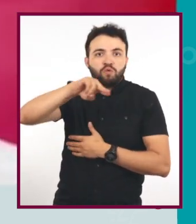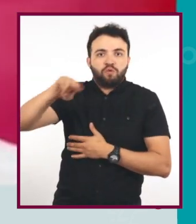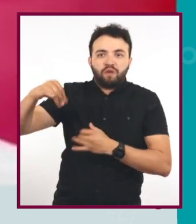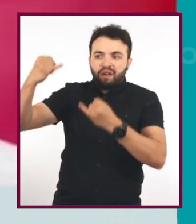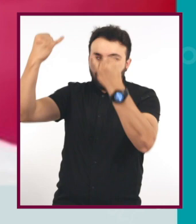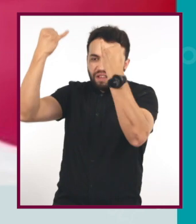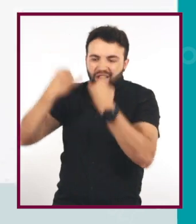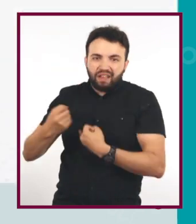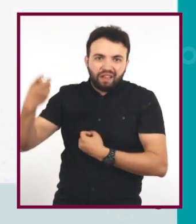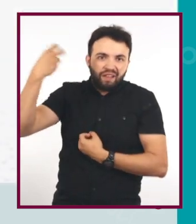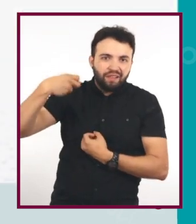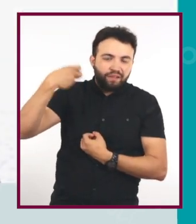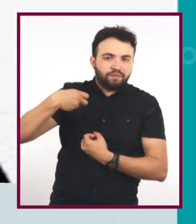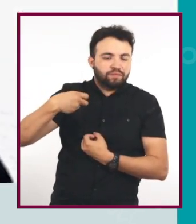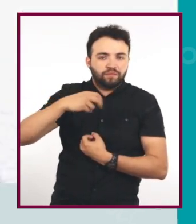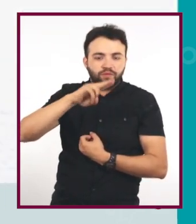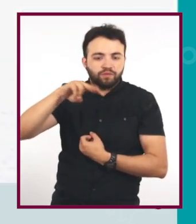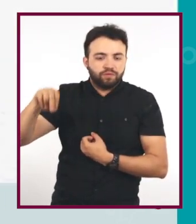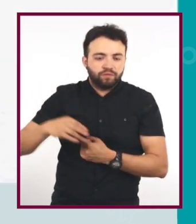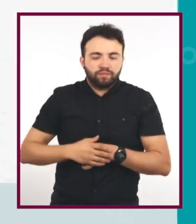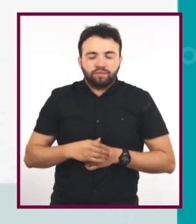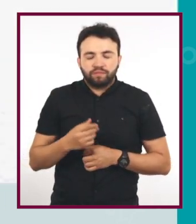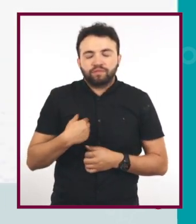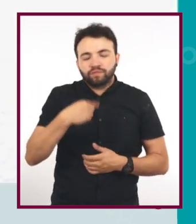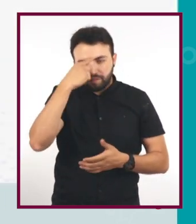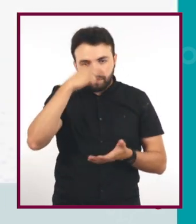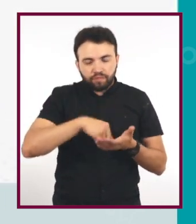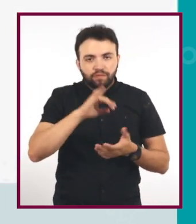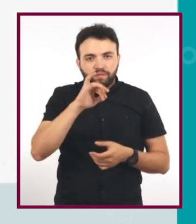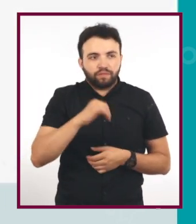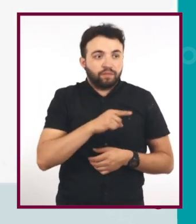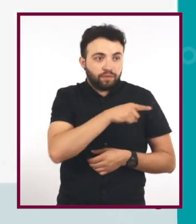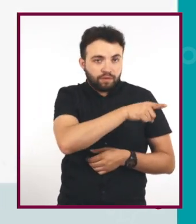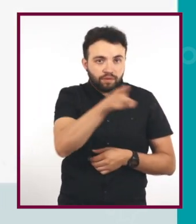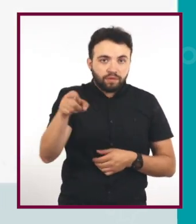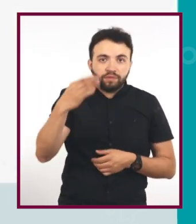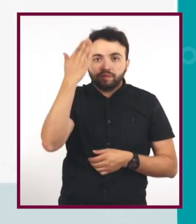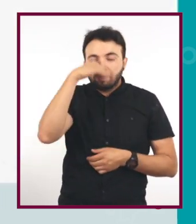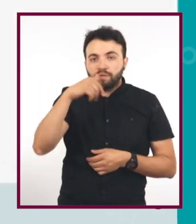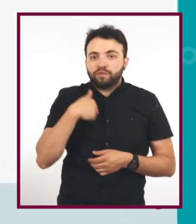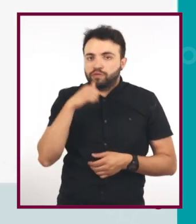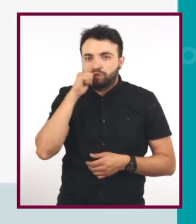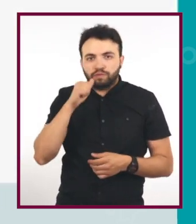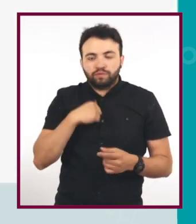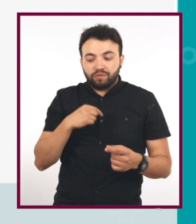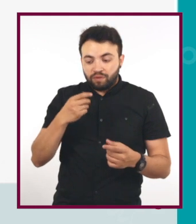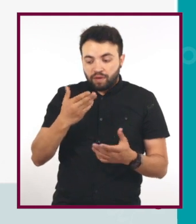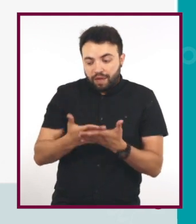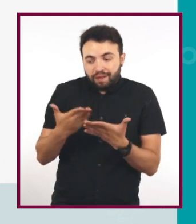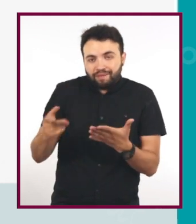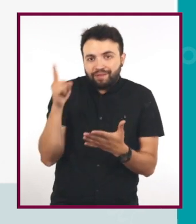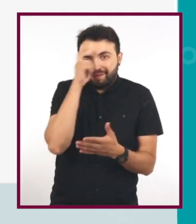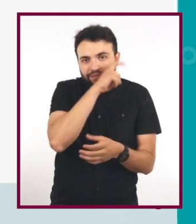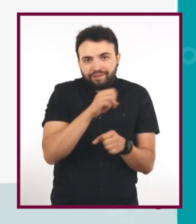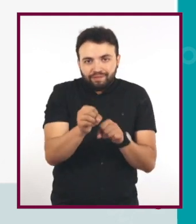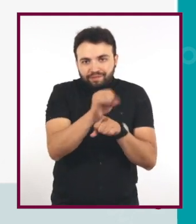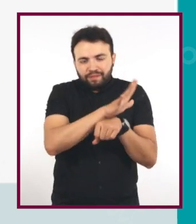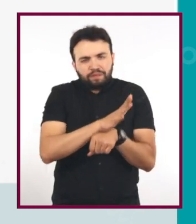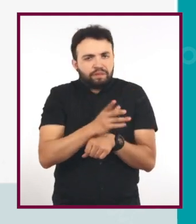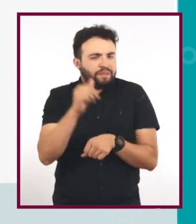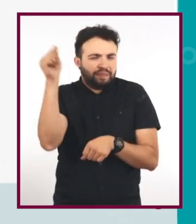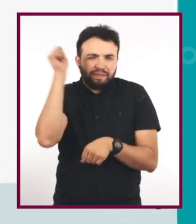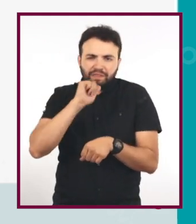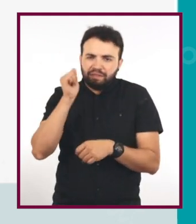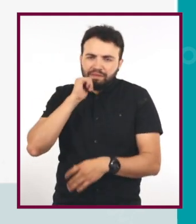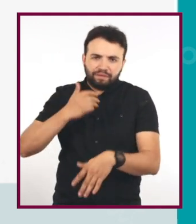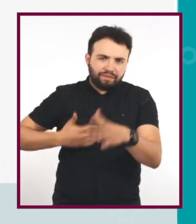me han juzgado. Sí, sí, tengo buenos amigos y buenas amigas. Una parte de ellos saben que yo estoy ahí para ellos en